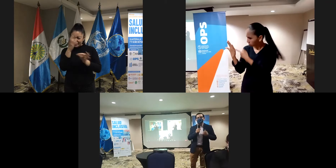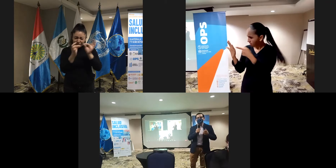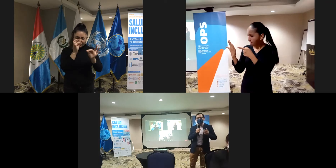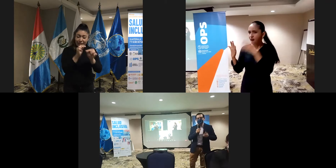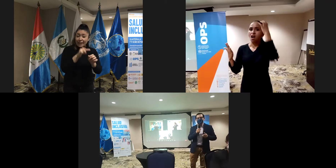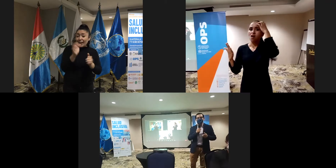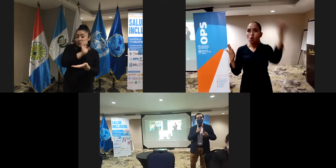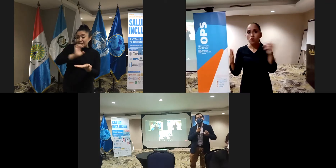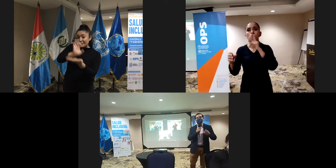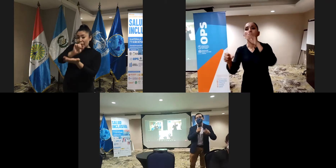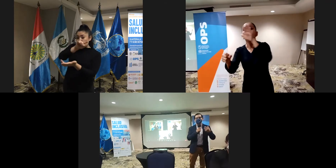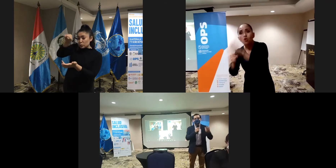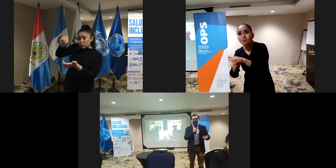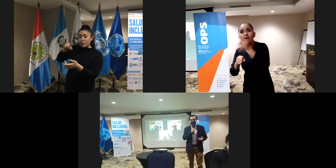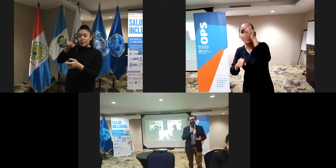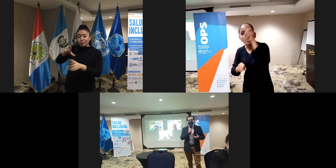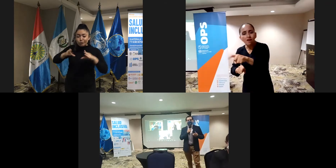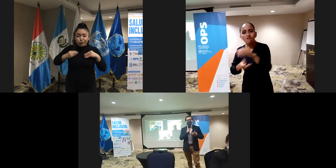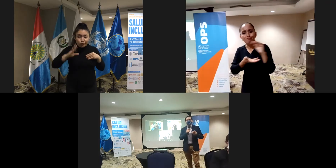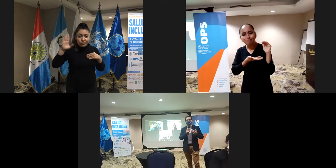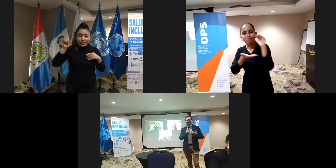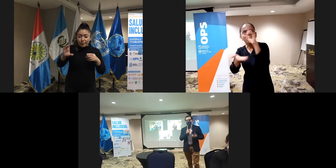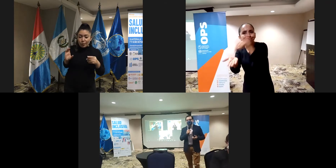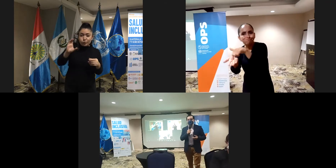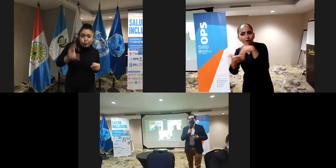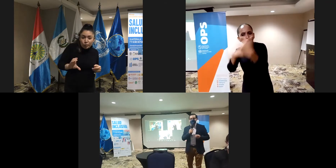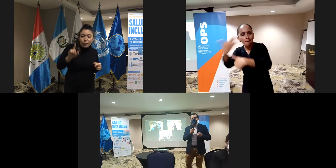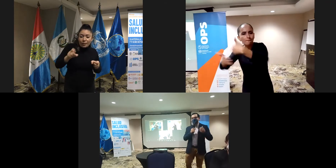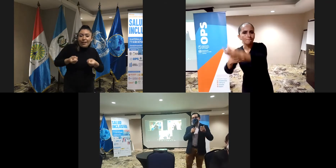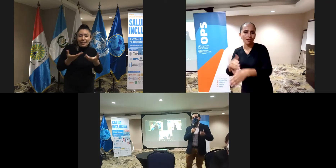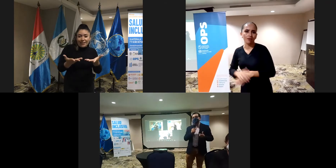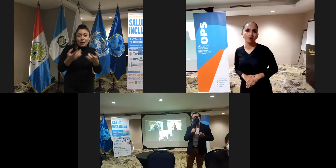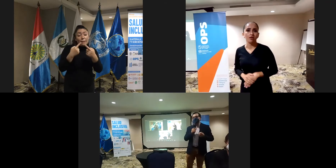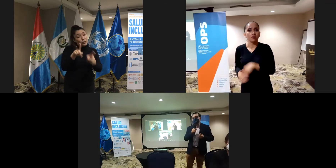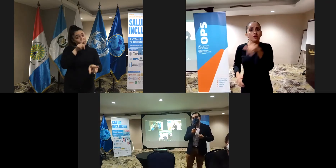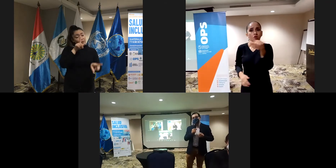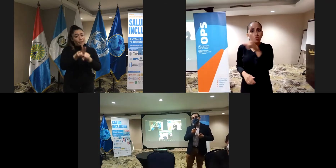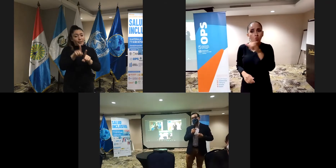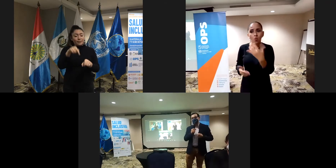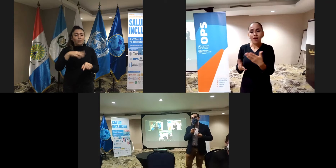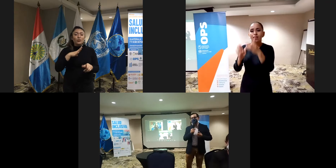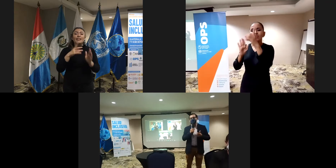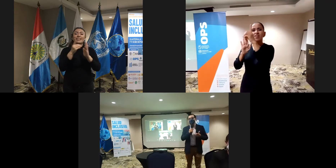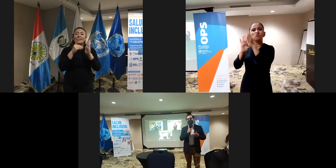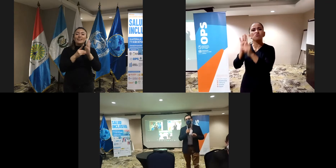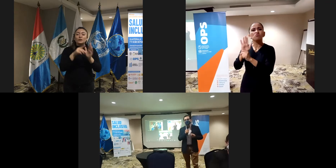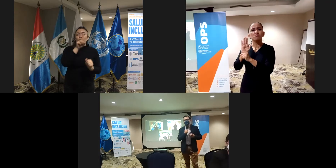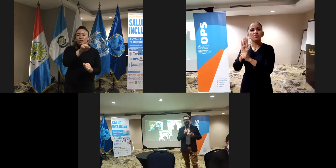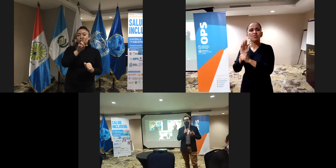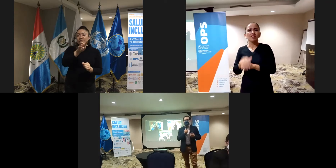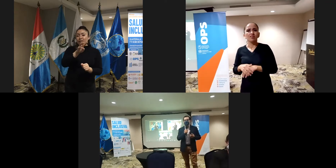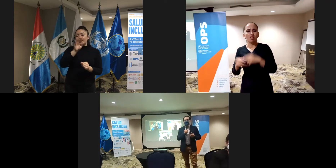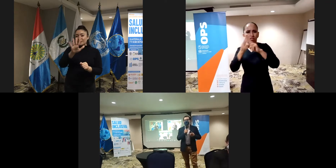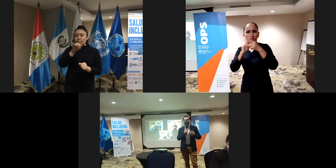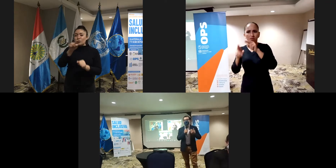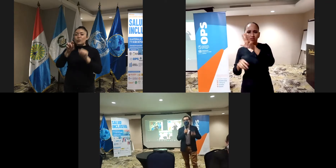estados están comprometidos y que deben de invertir para que esto se genere. Pero también tenemos el decreto número